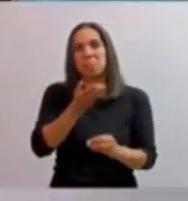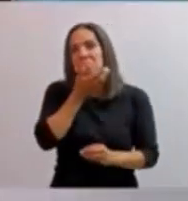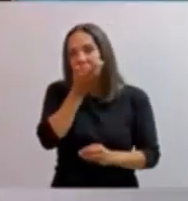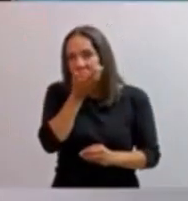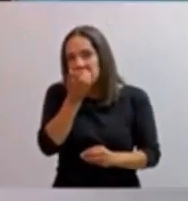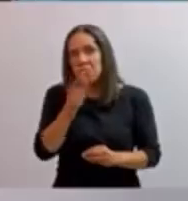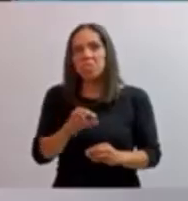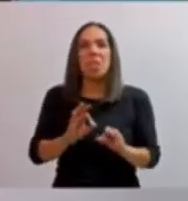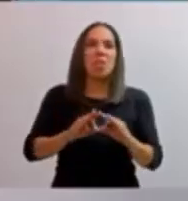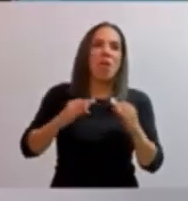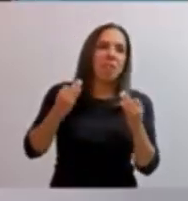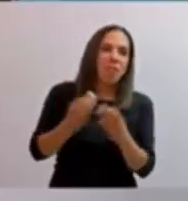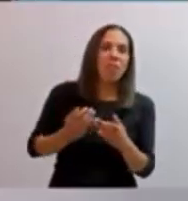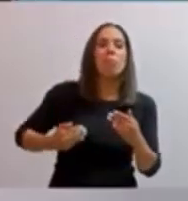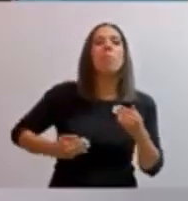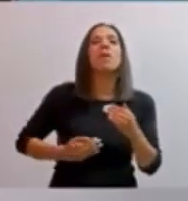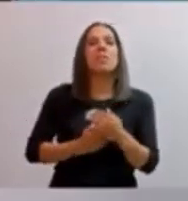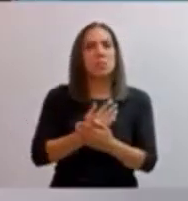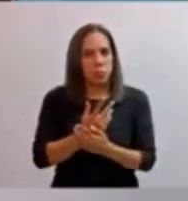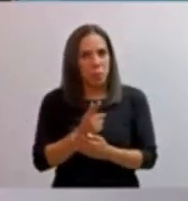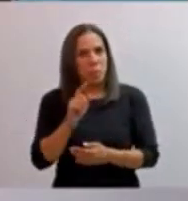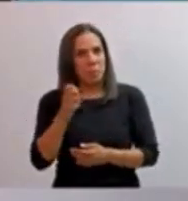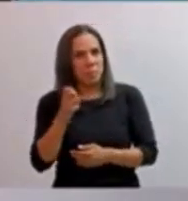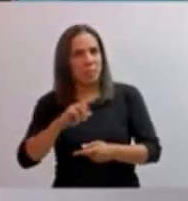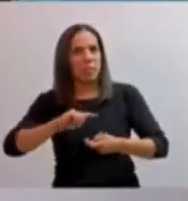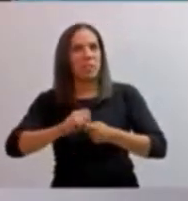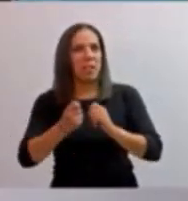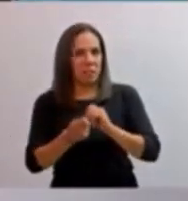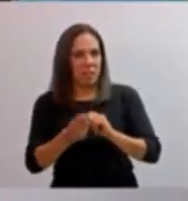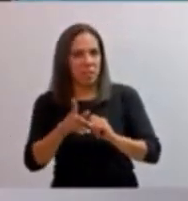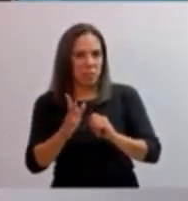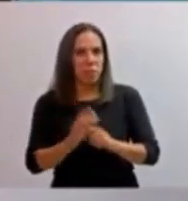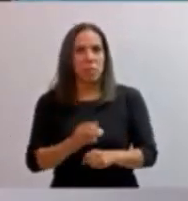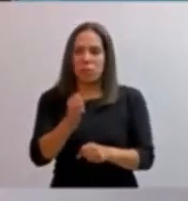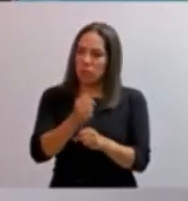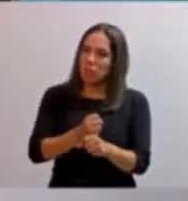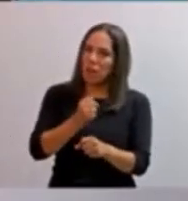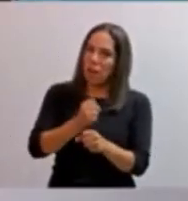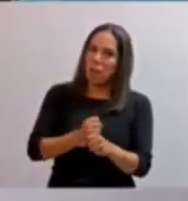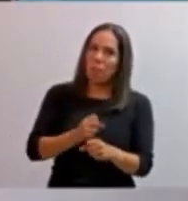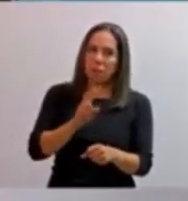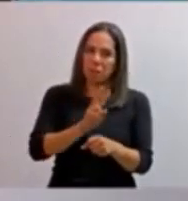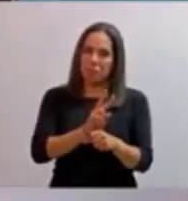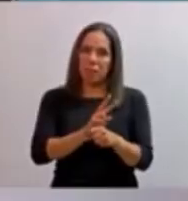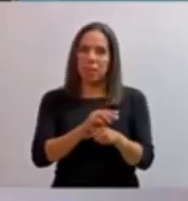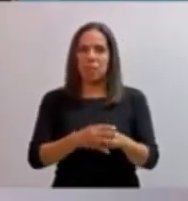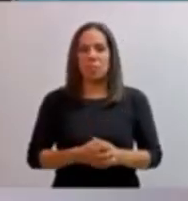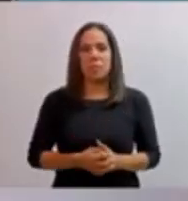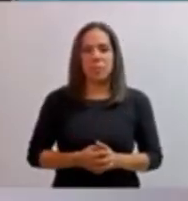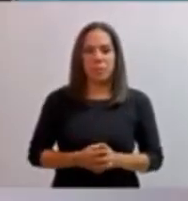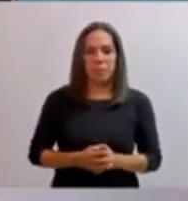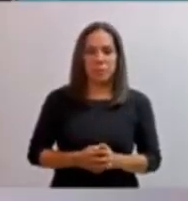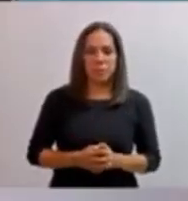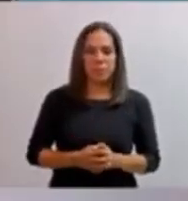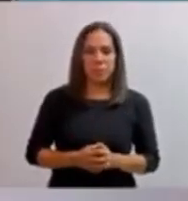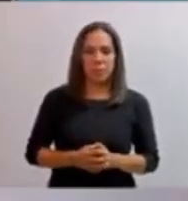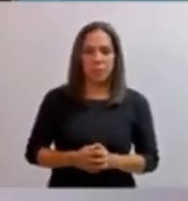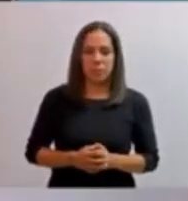la transformación en la práctica de la supervisión. Bien, pues